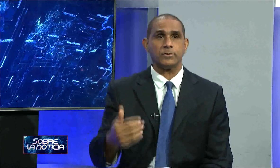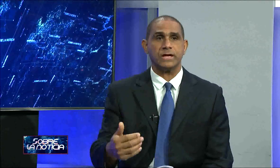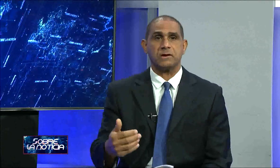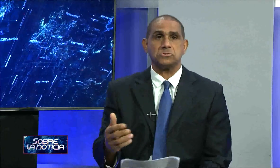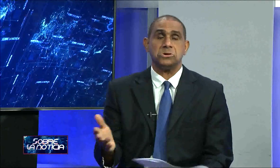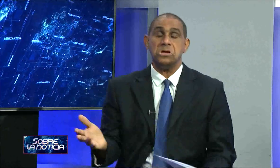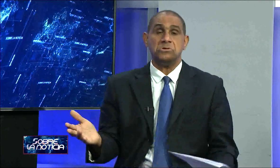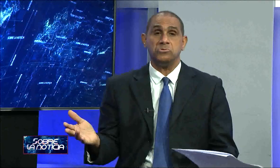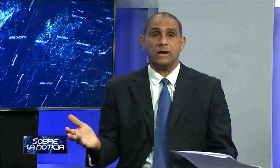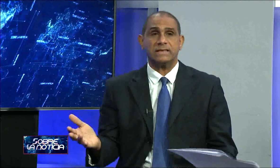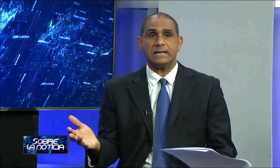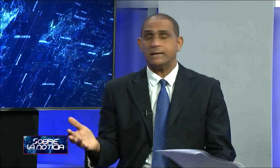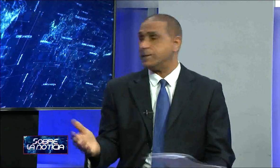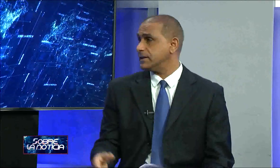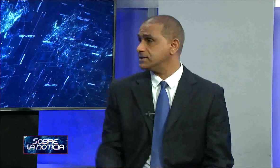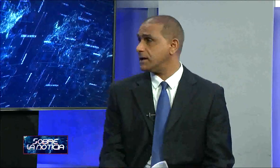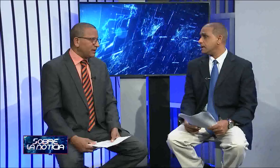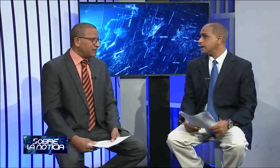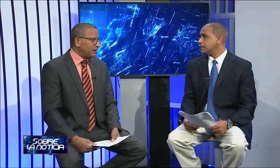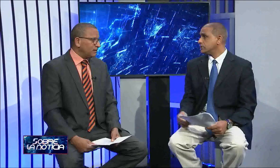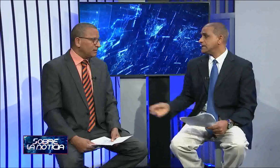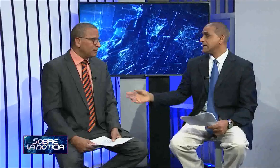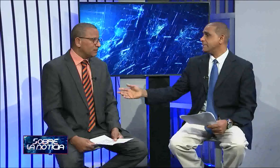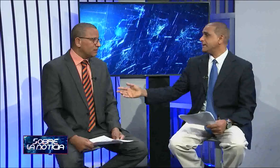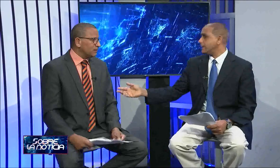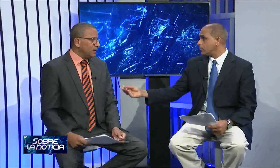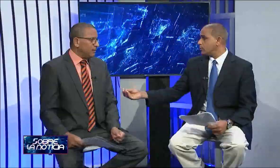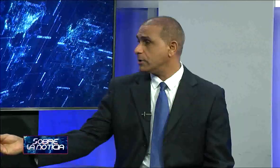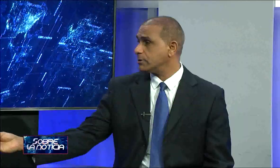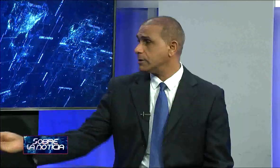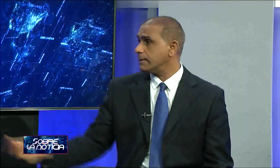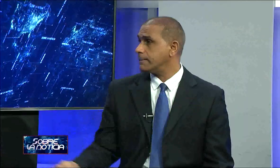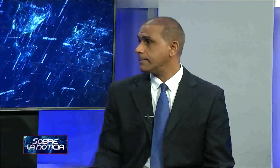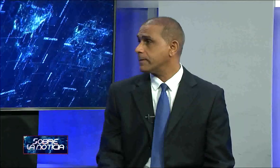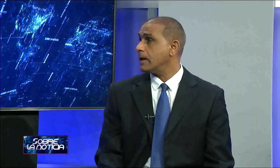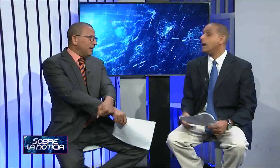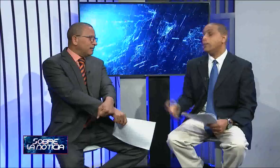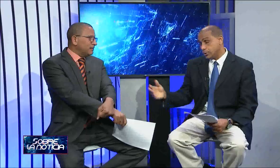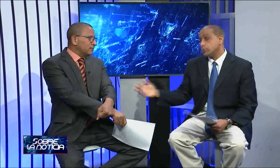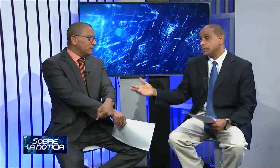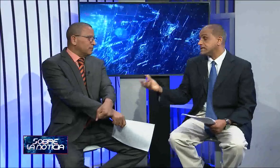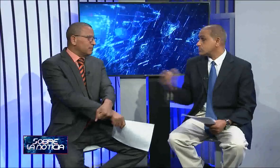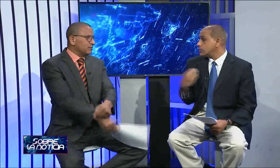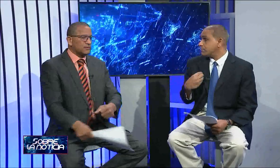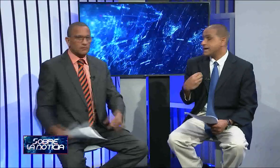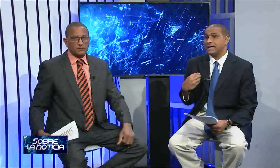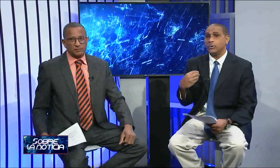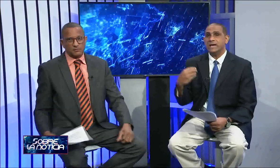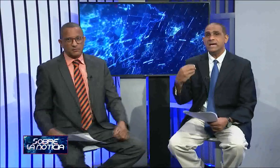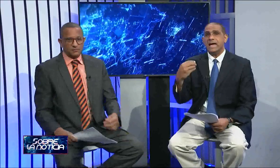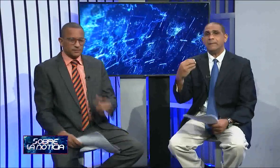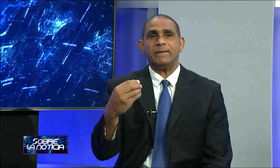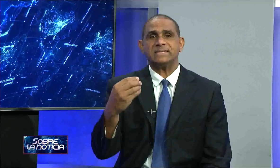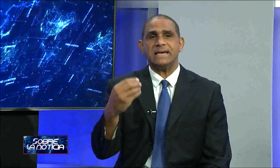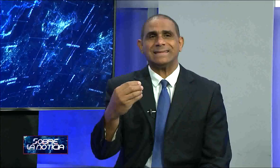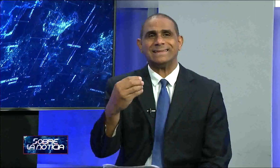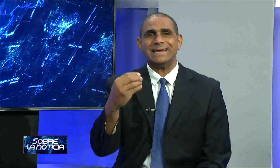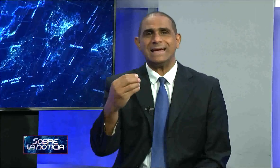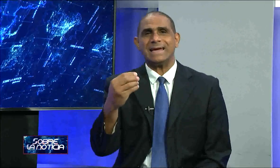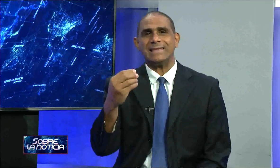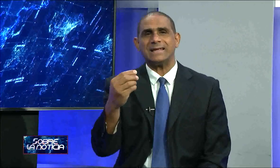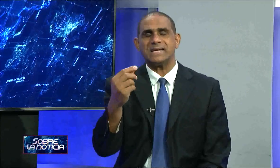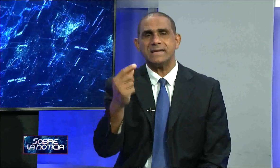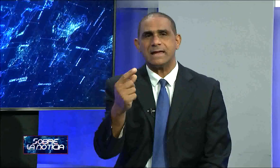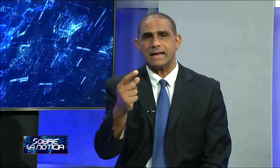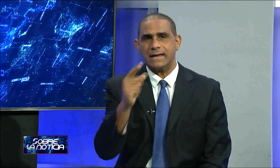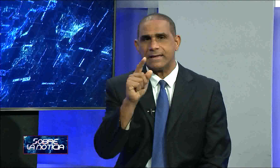trabajo porque no tiene recursos, no está entonces la independencia. No hay independencia. Entonces tiene que... Porque es una forma de amarrarla. Bueno, lo que te estoy explicando. el presidente tiene